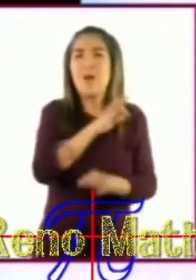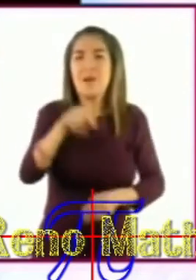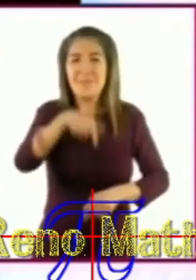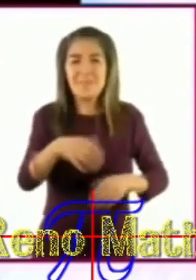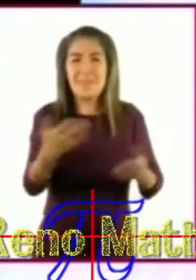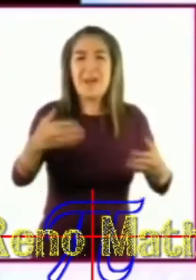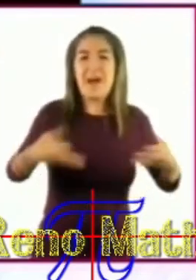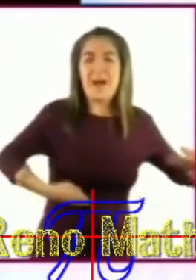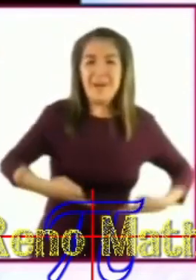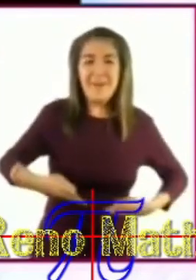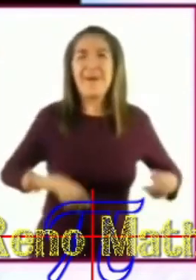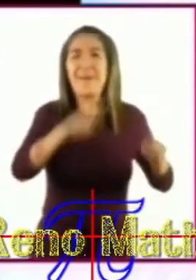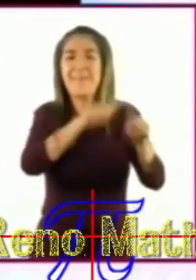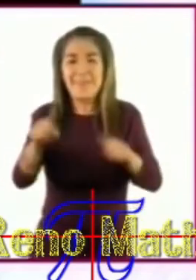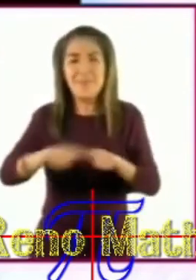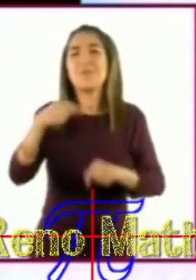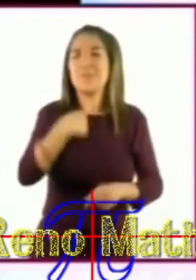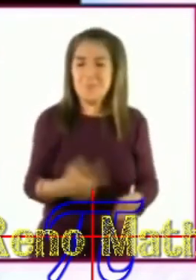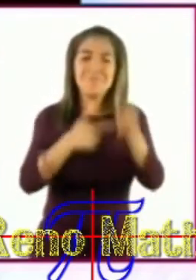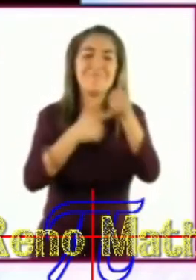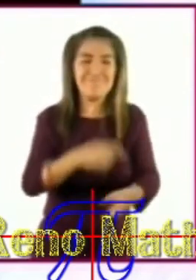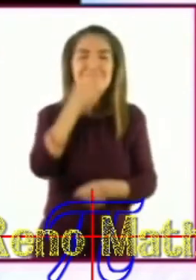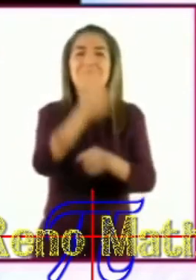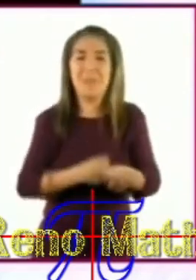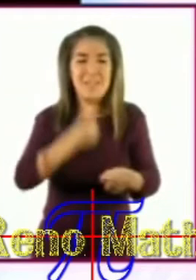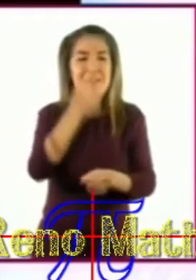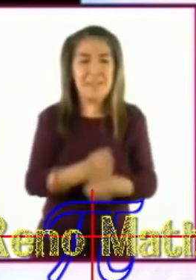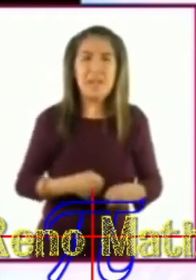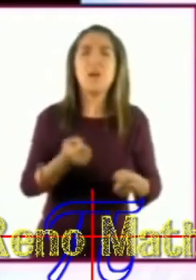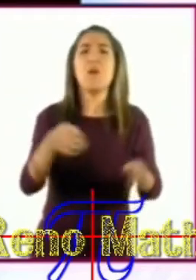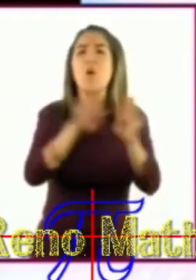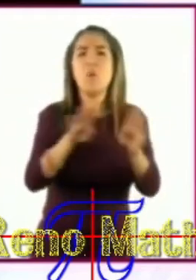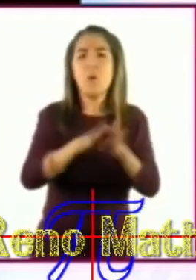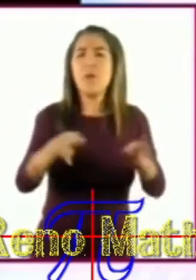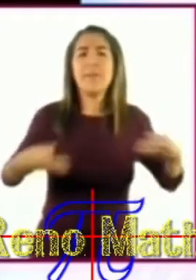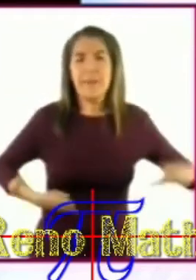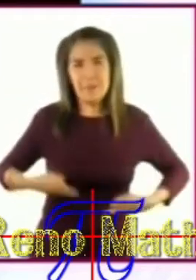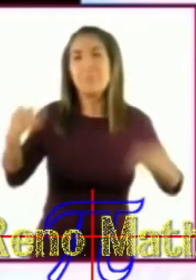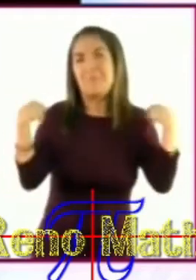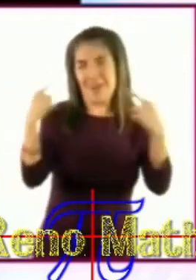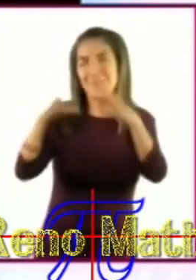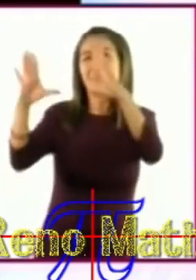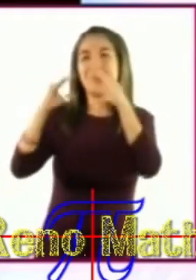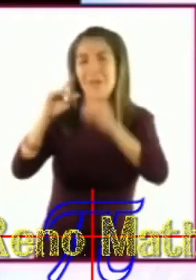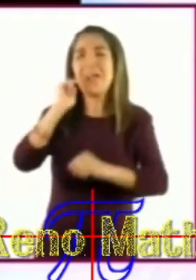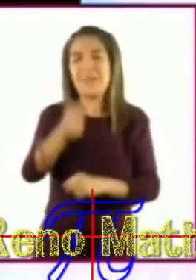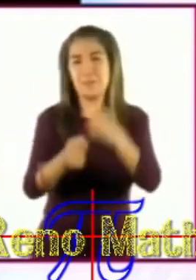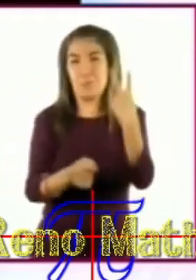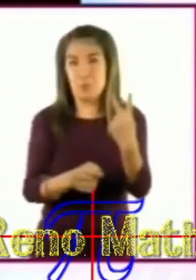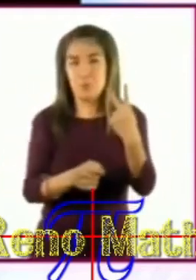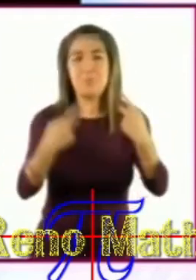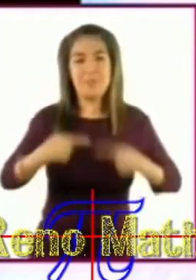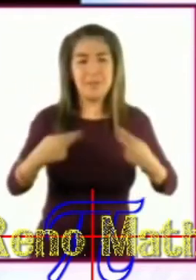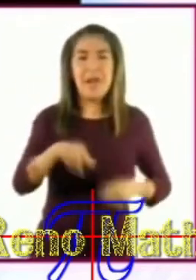aún me motiva en mi práctica. Aunque en lo teatral mis maestros influyeron, puedo mencionar dos principalmente,